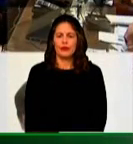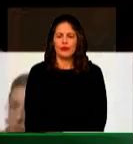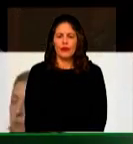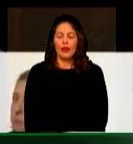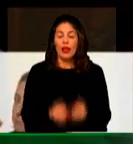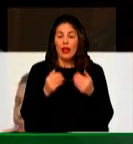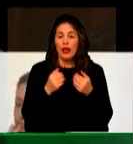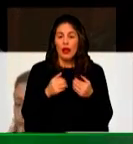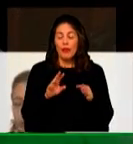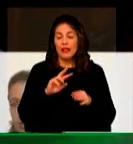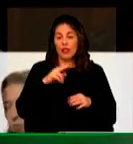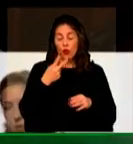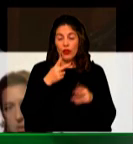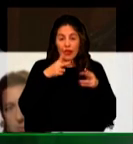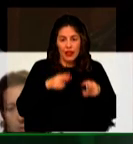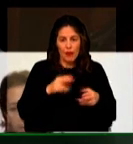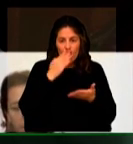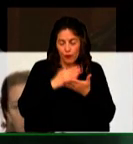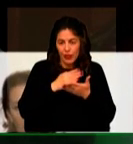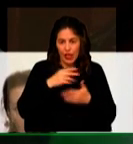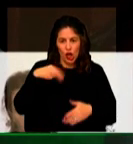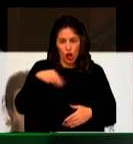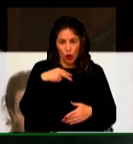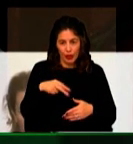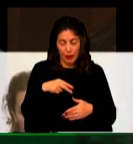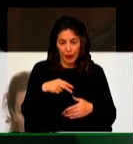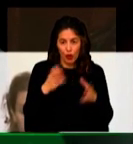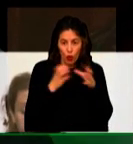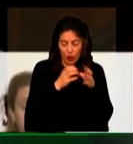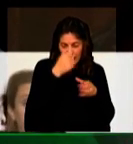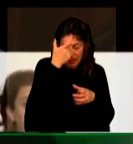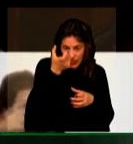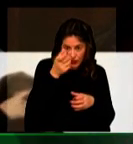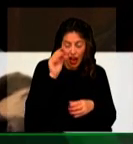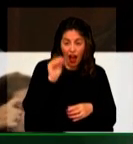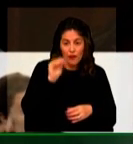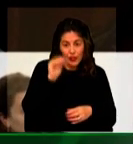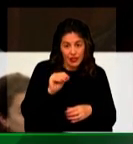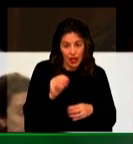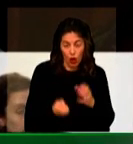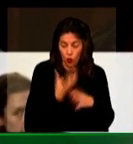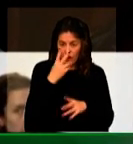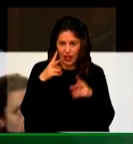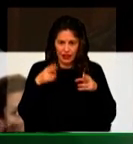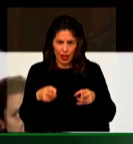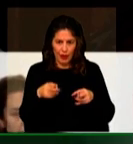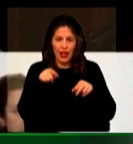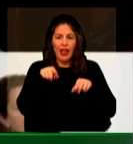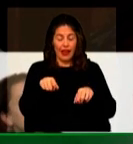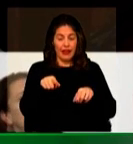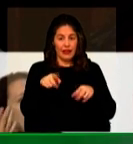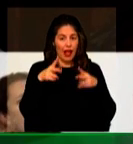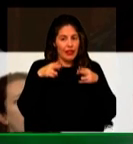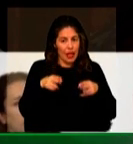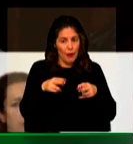Empieza una segunda etapa a fines de noviembre. La comunidad científica alerta sobre una nueva etapa, y esa etapa,